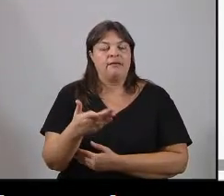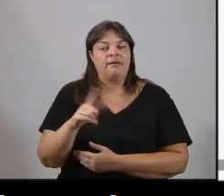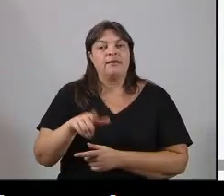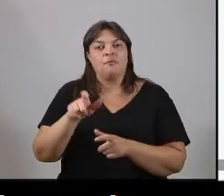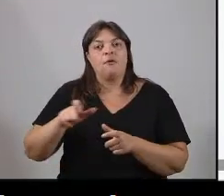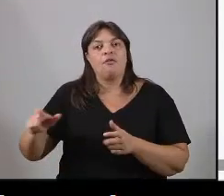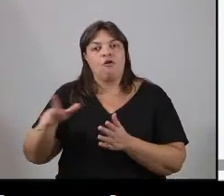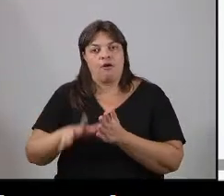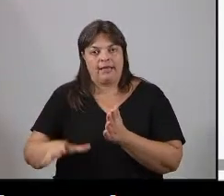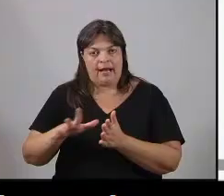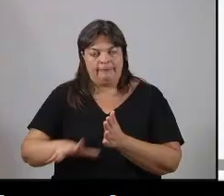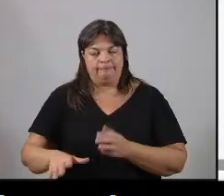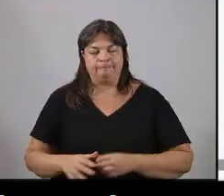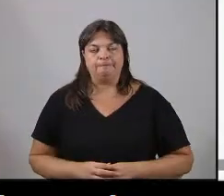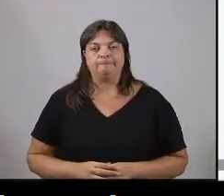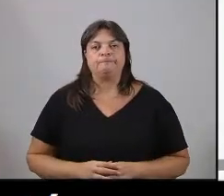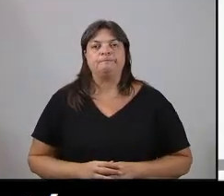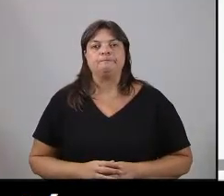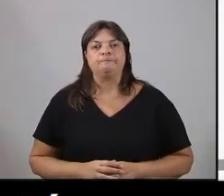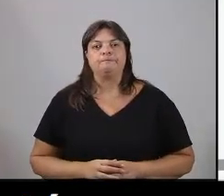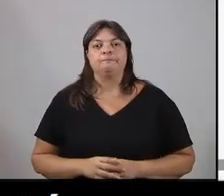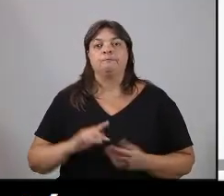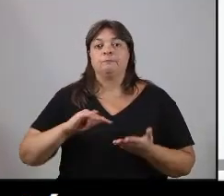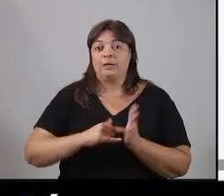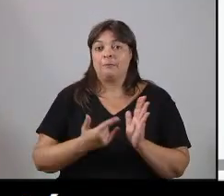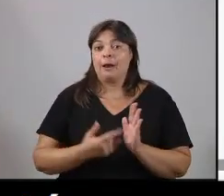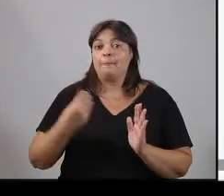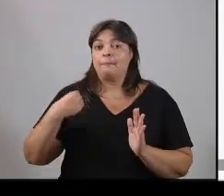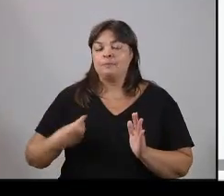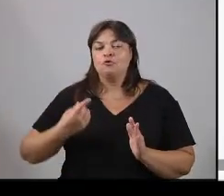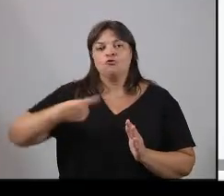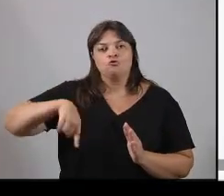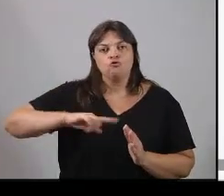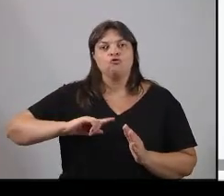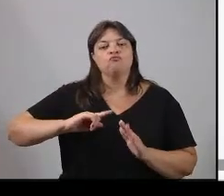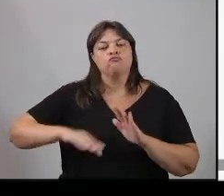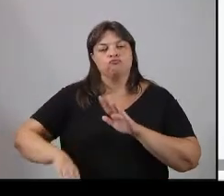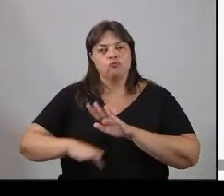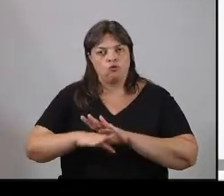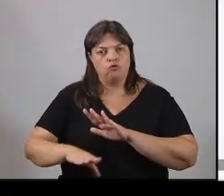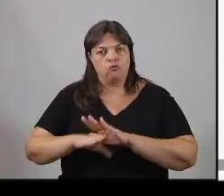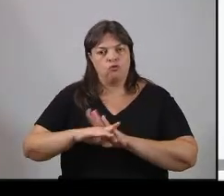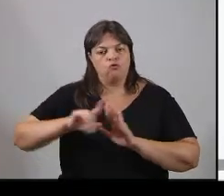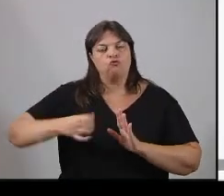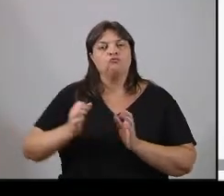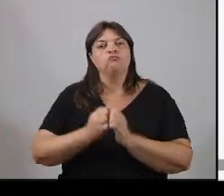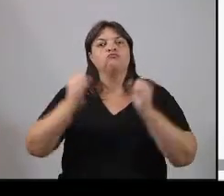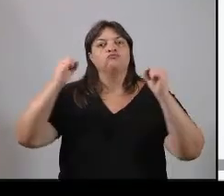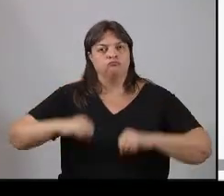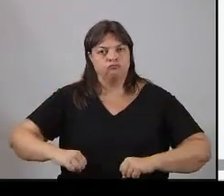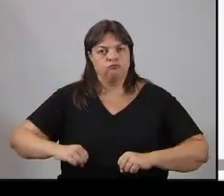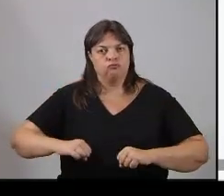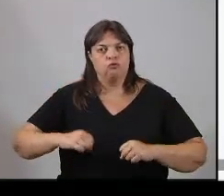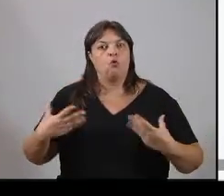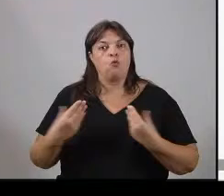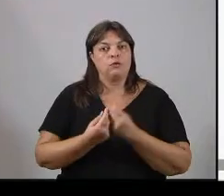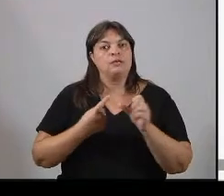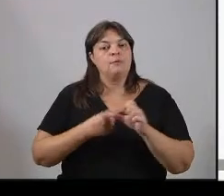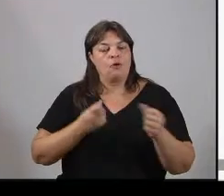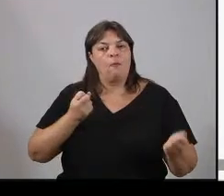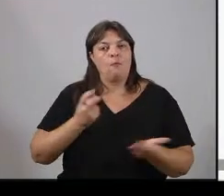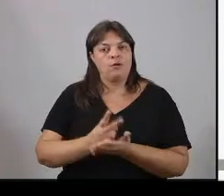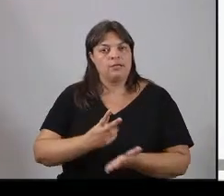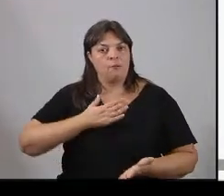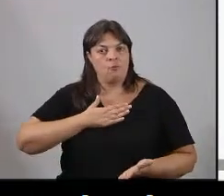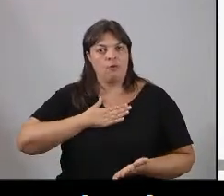población gitana. Con este plan damos continuidad y reforzamos la apuesta de la Junta de Extremadura por